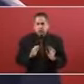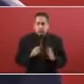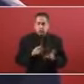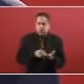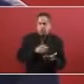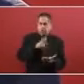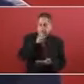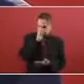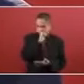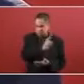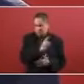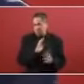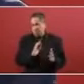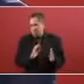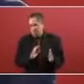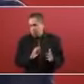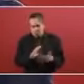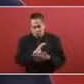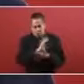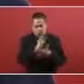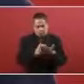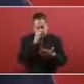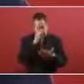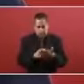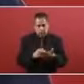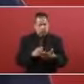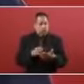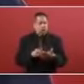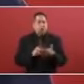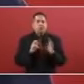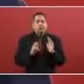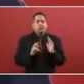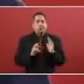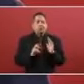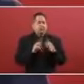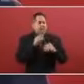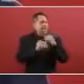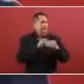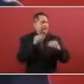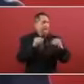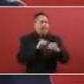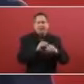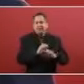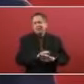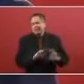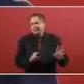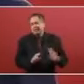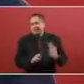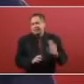respetando los contratos. Yo no me voy a poner a pelear